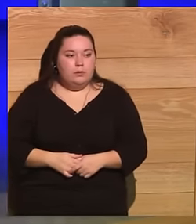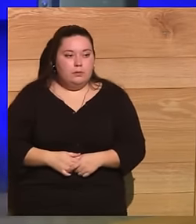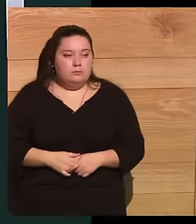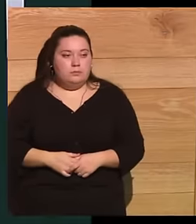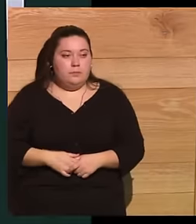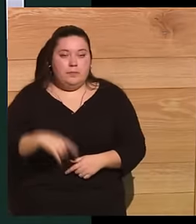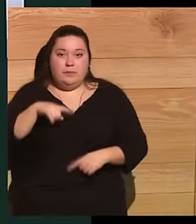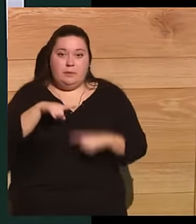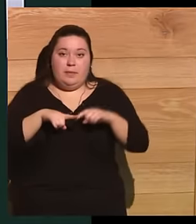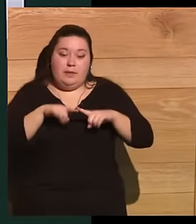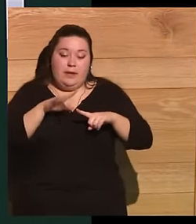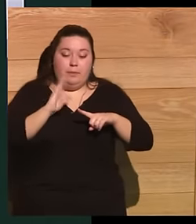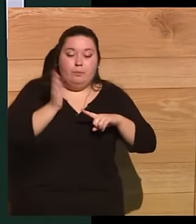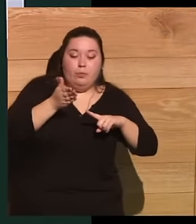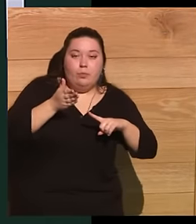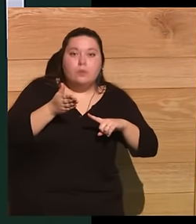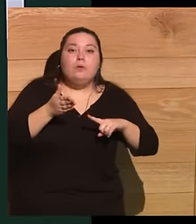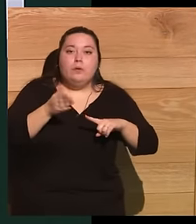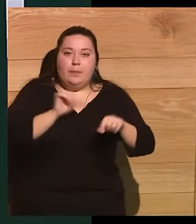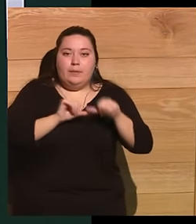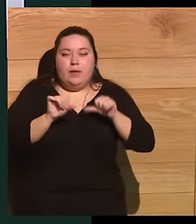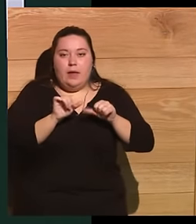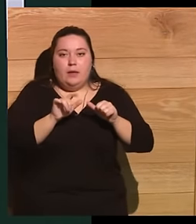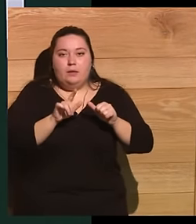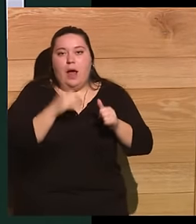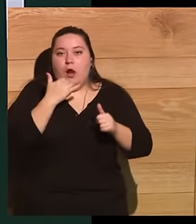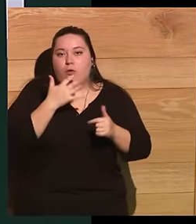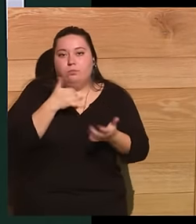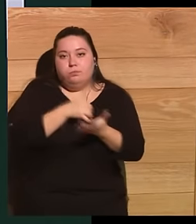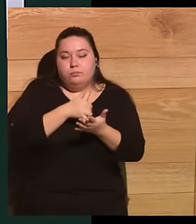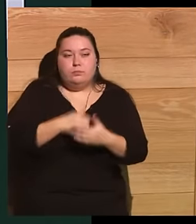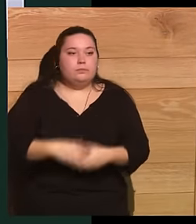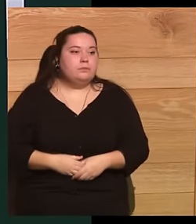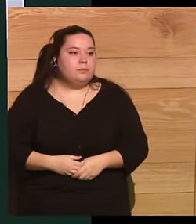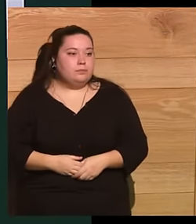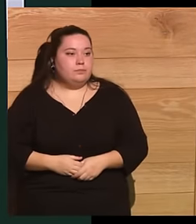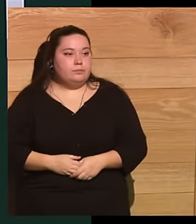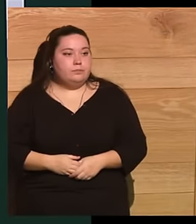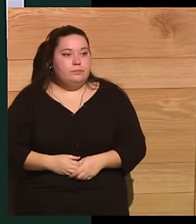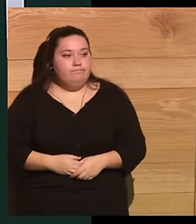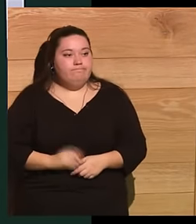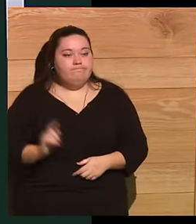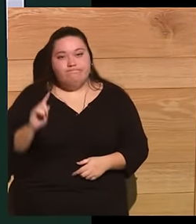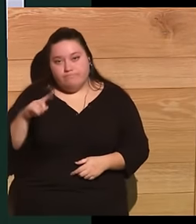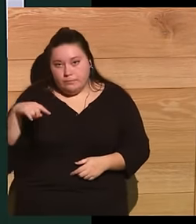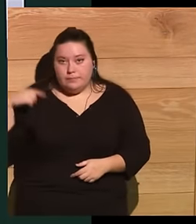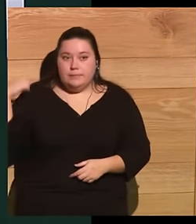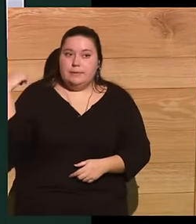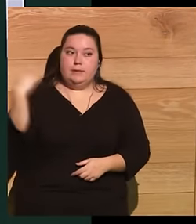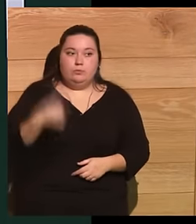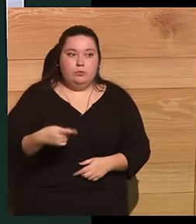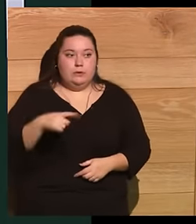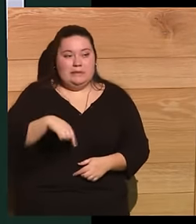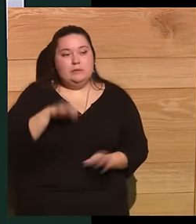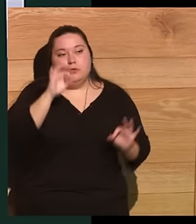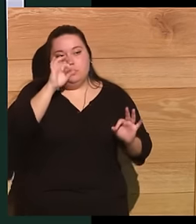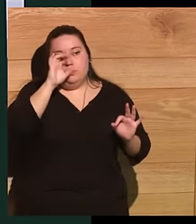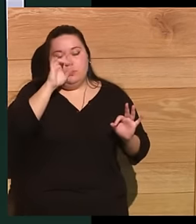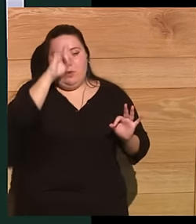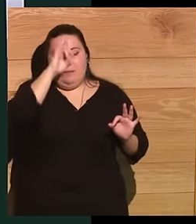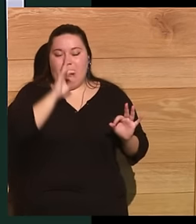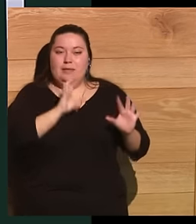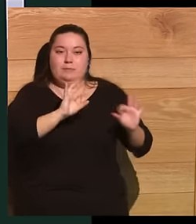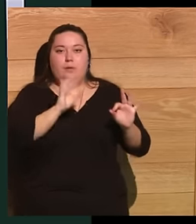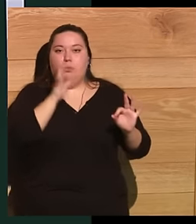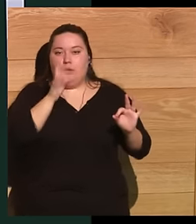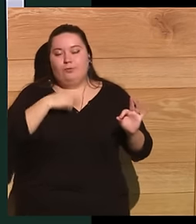en función de dónde estuviera la lesión. Unos cuantos años después, esta es una imagen muy especial para mí